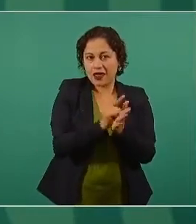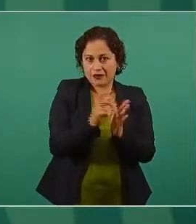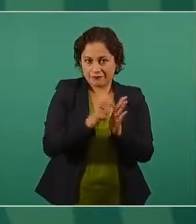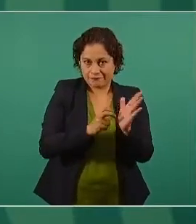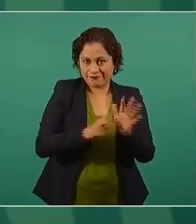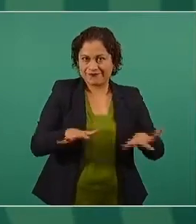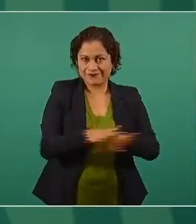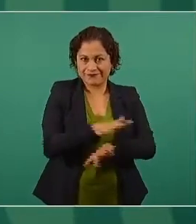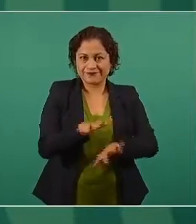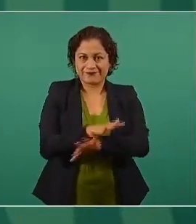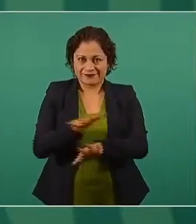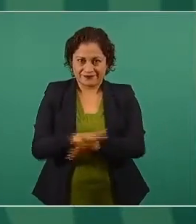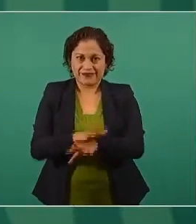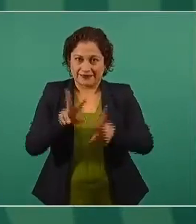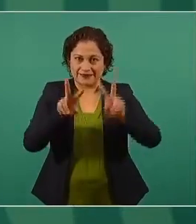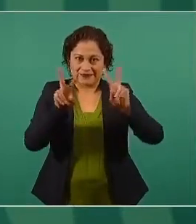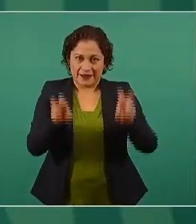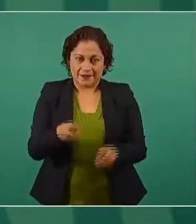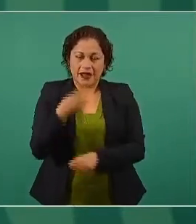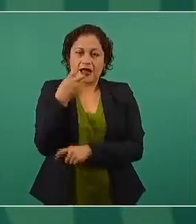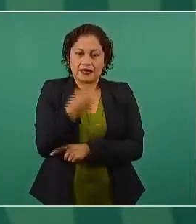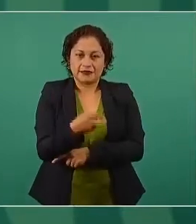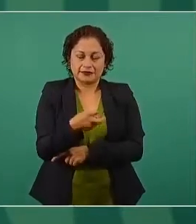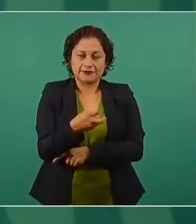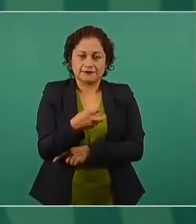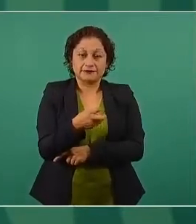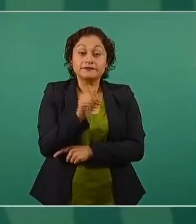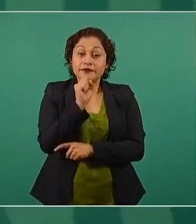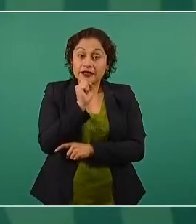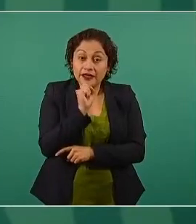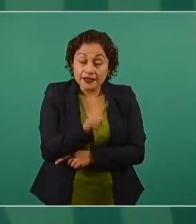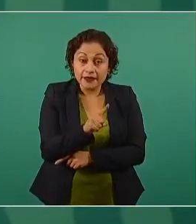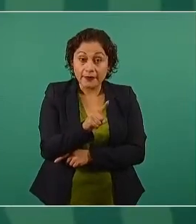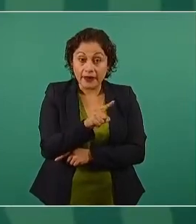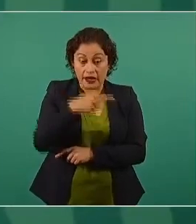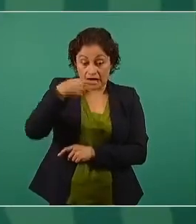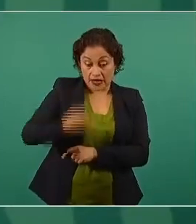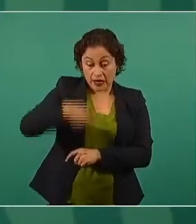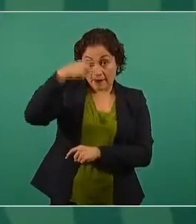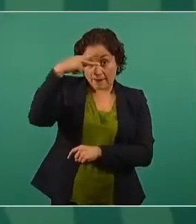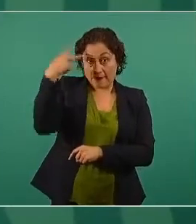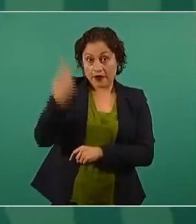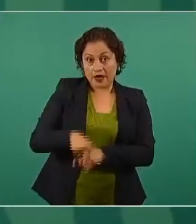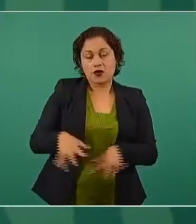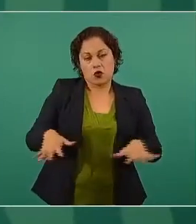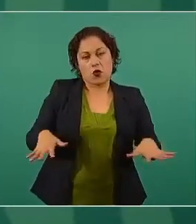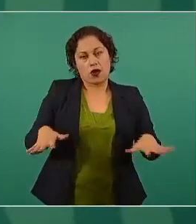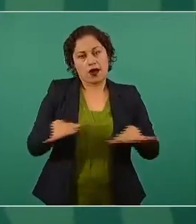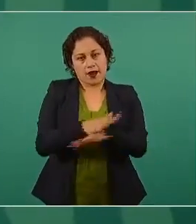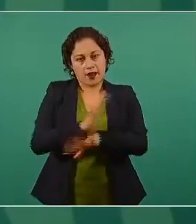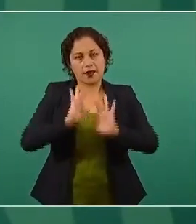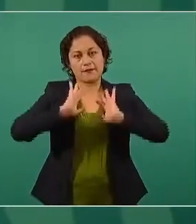y ya no es el tiempo de antes, en que